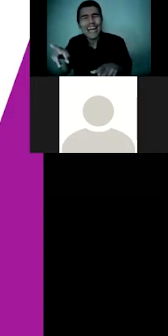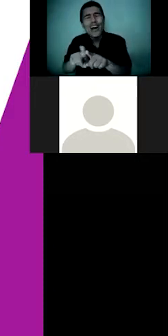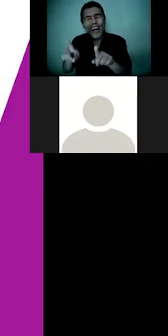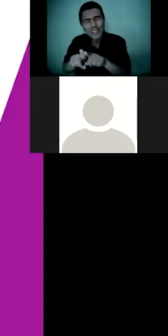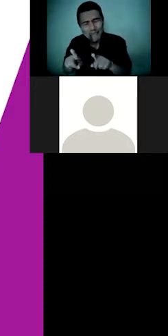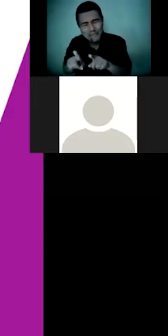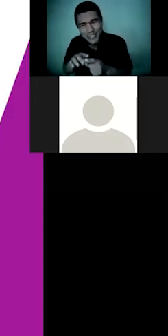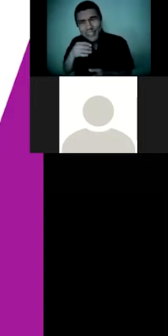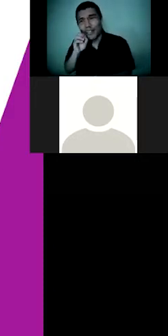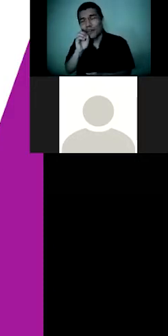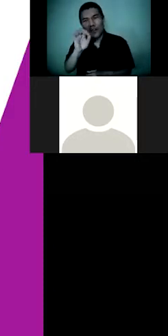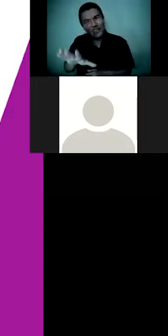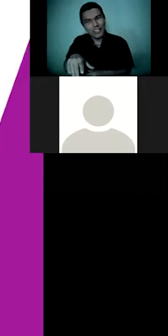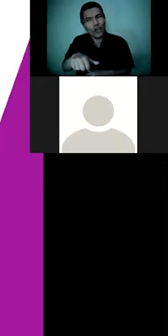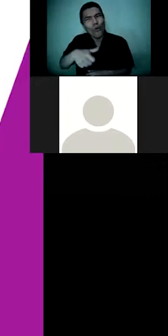defectuoso?